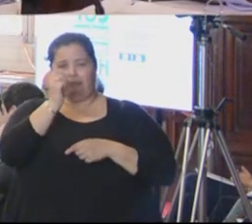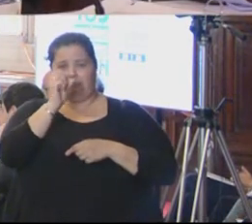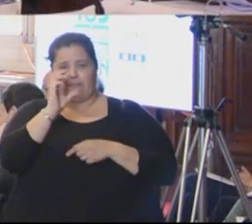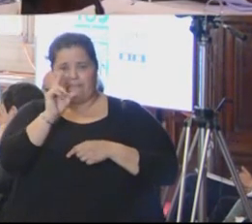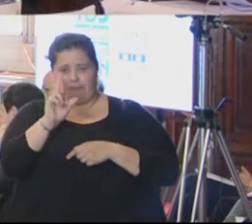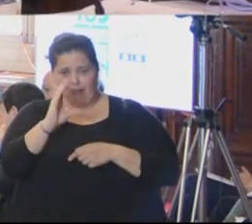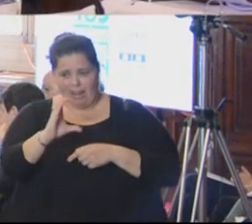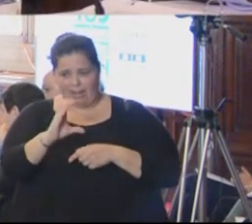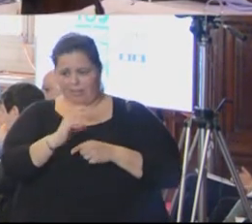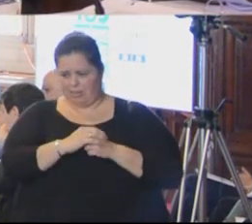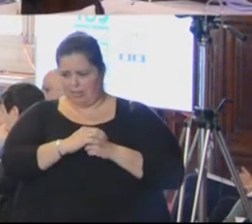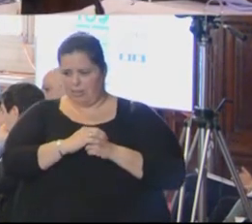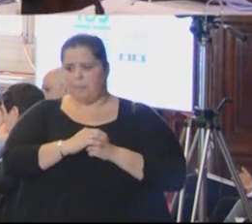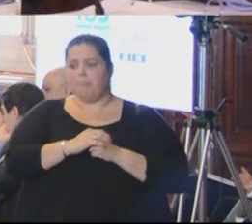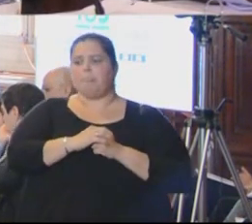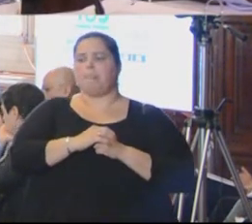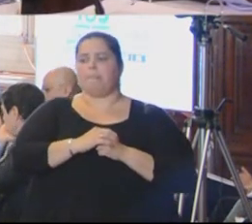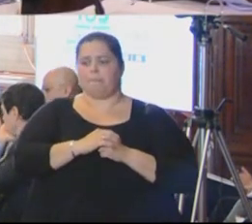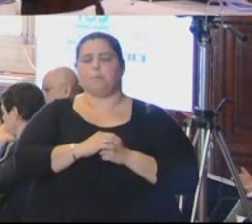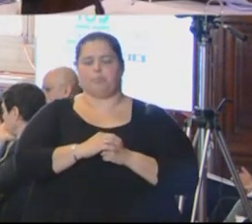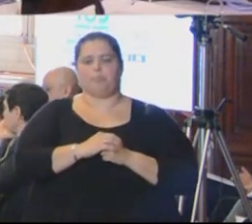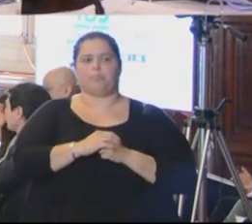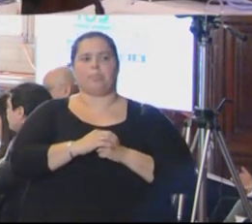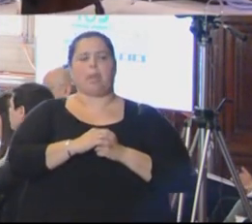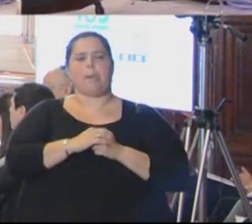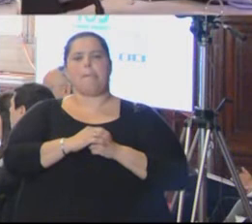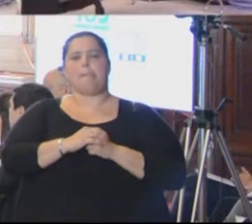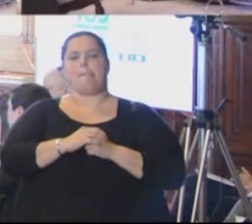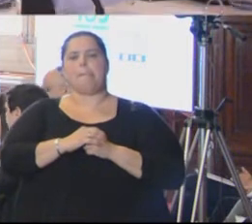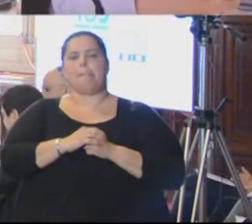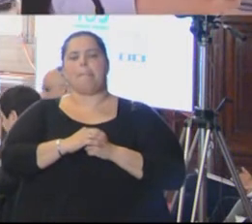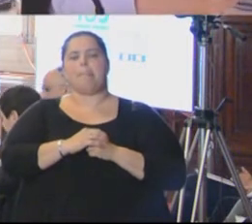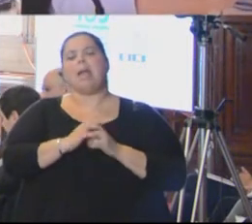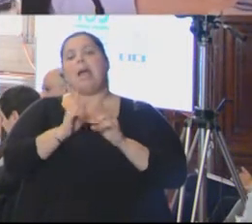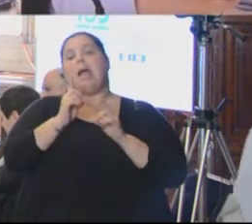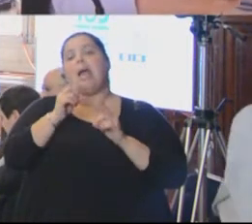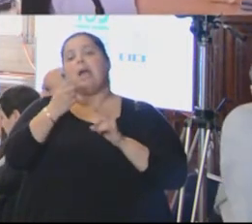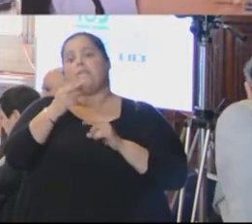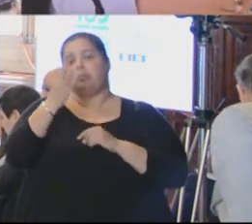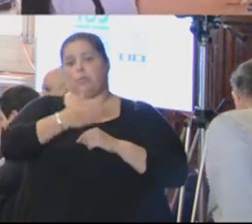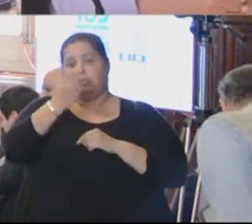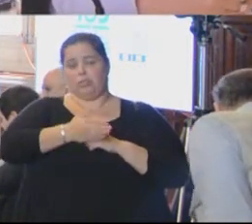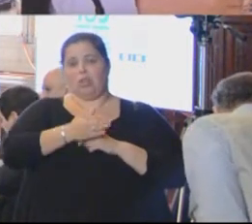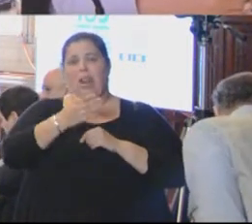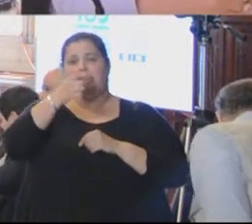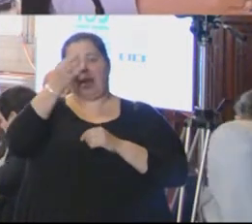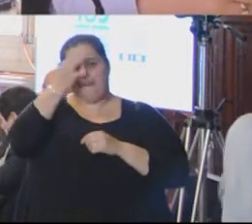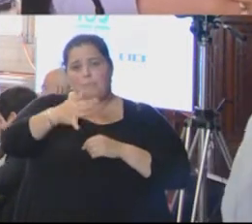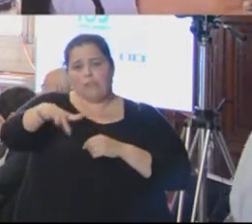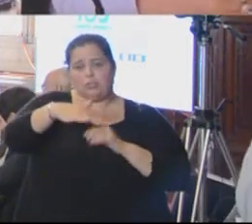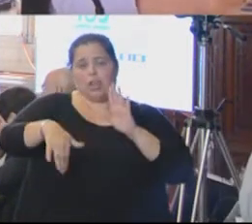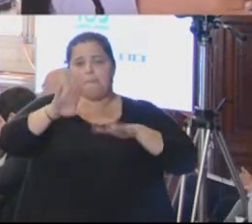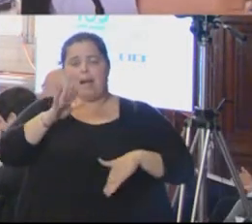pública, entre otros. En más del 50% de los casos, las poblaciones más afectadas han sido líderes, miembros de juntas de acción